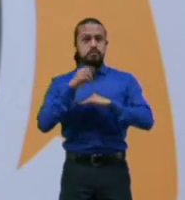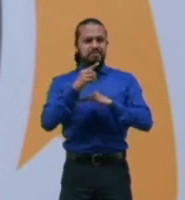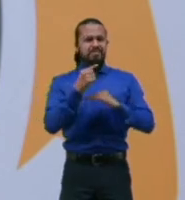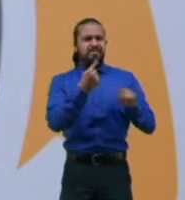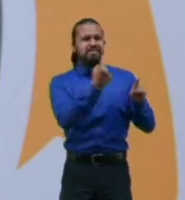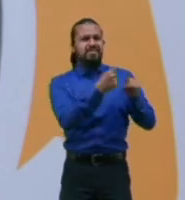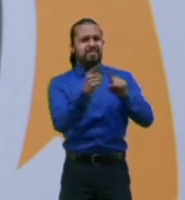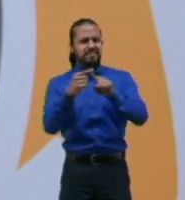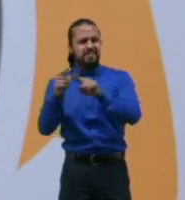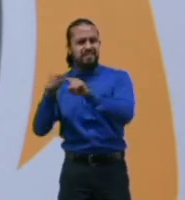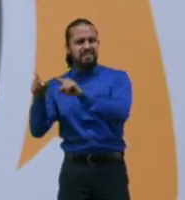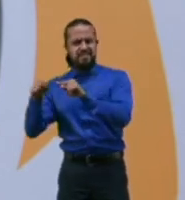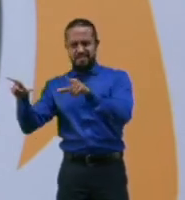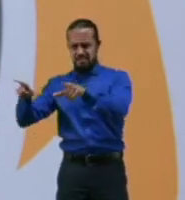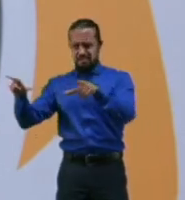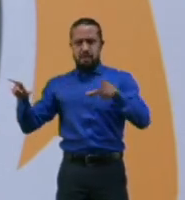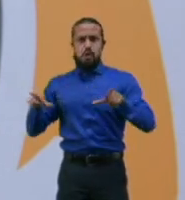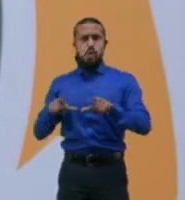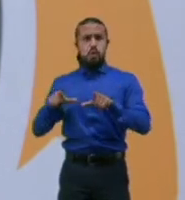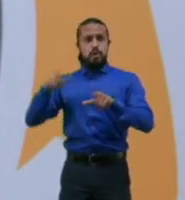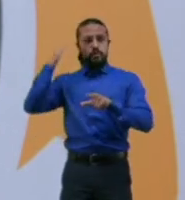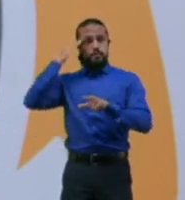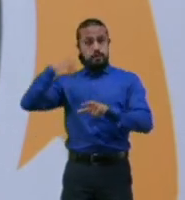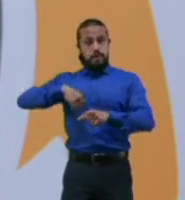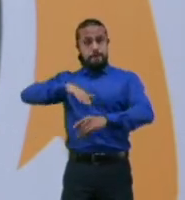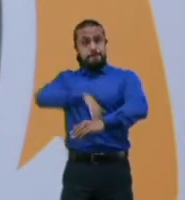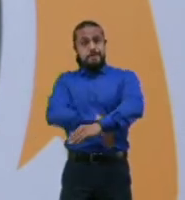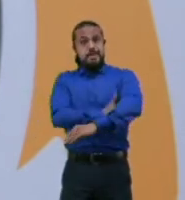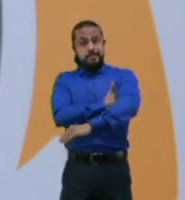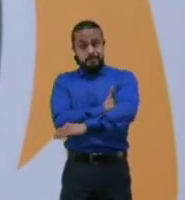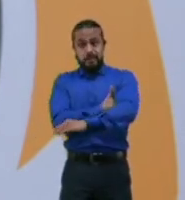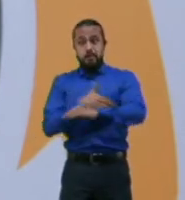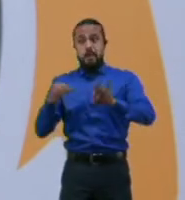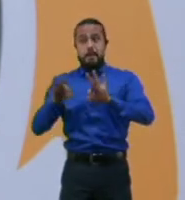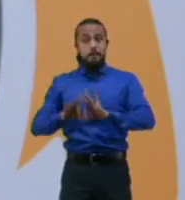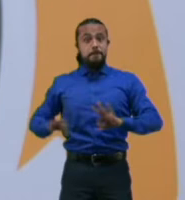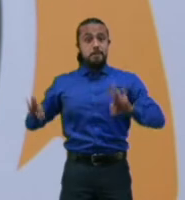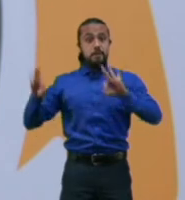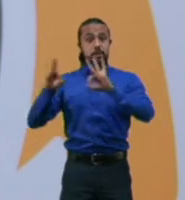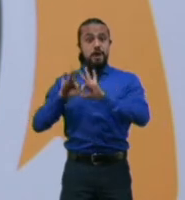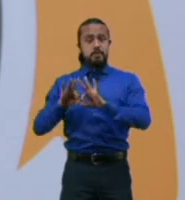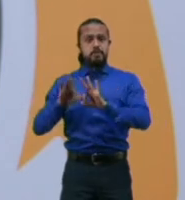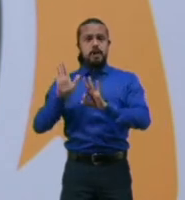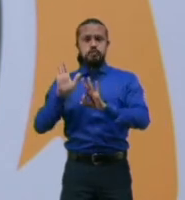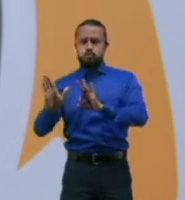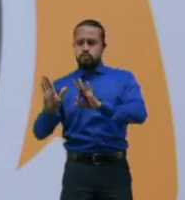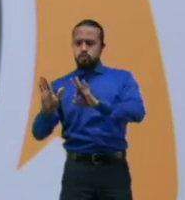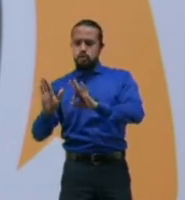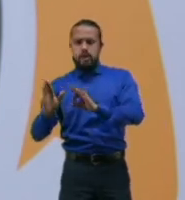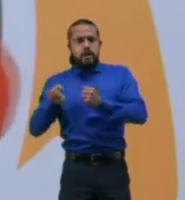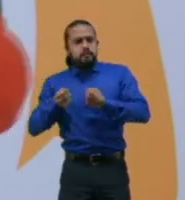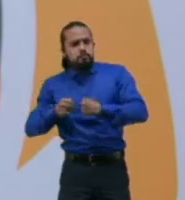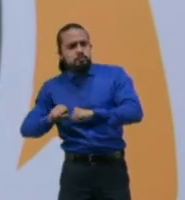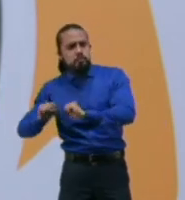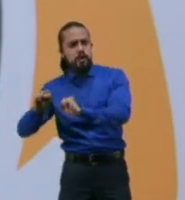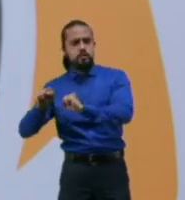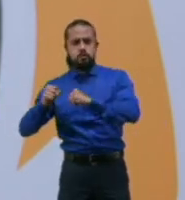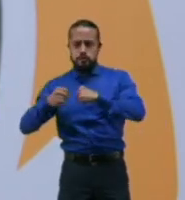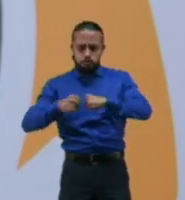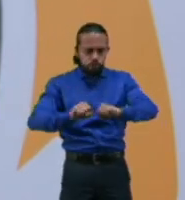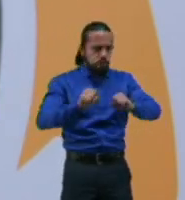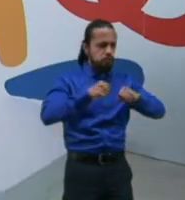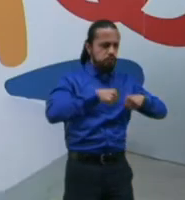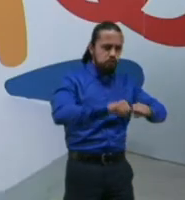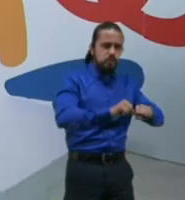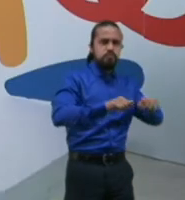ministerio es muy importante trabajar en equipo cómo sumar esfuerzos de los diferentes sectores porque